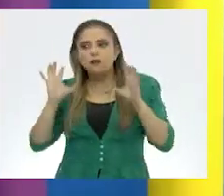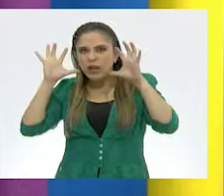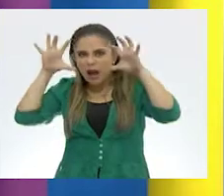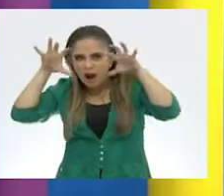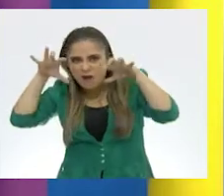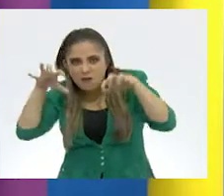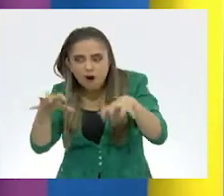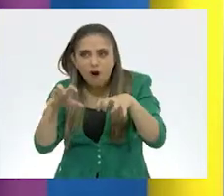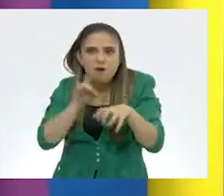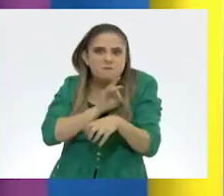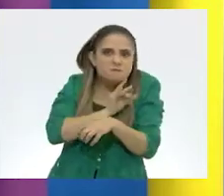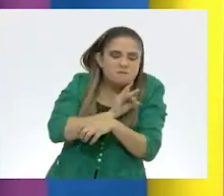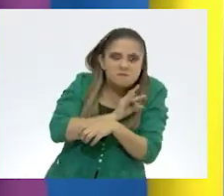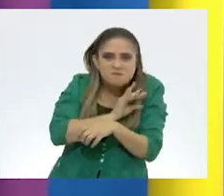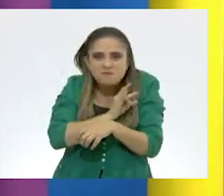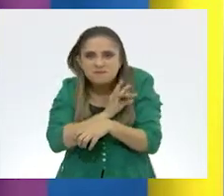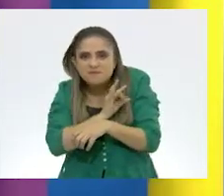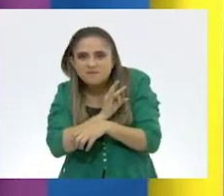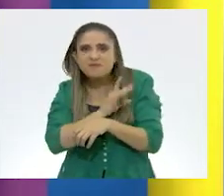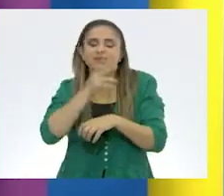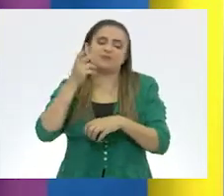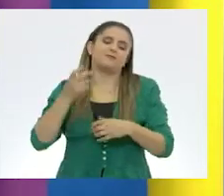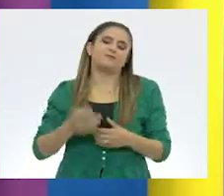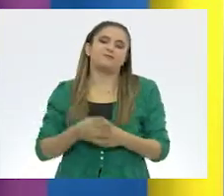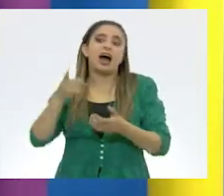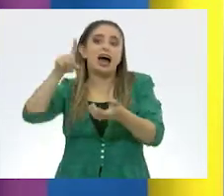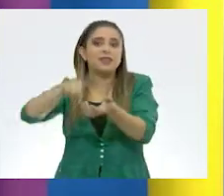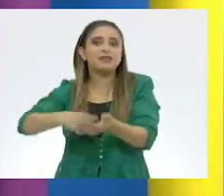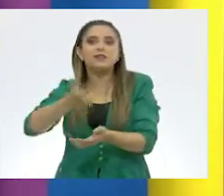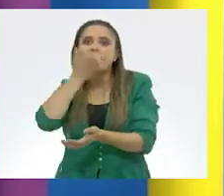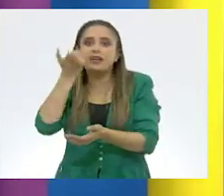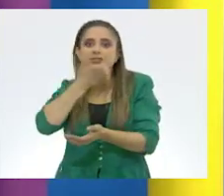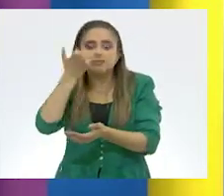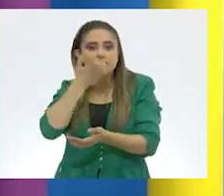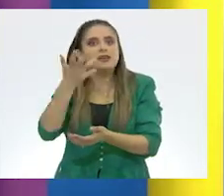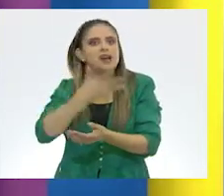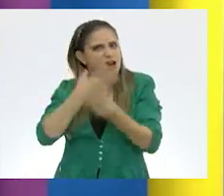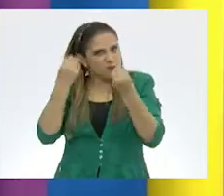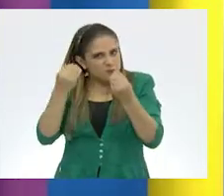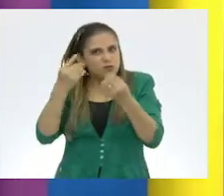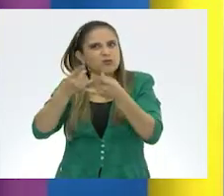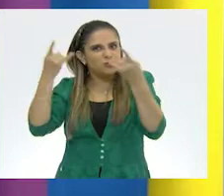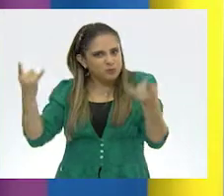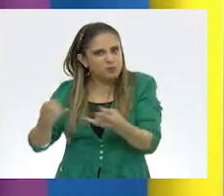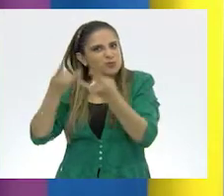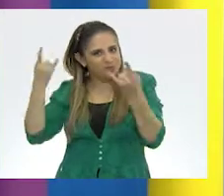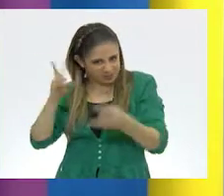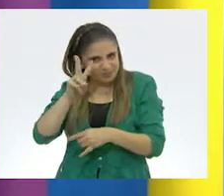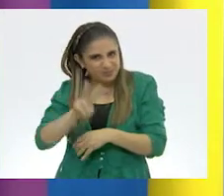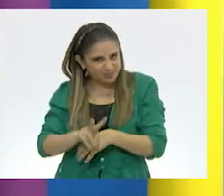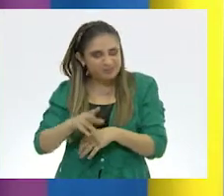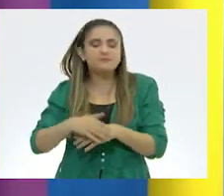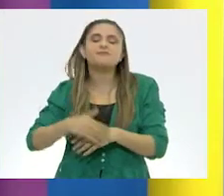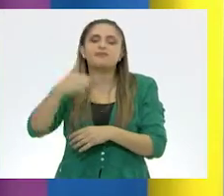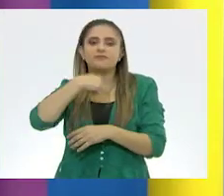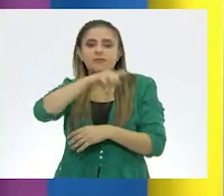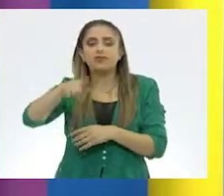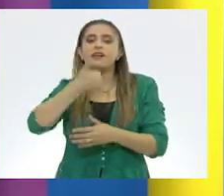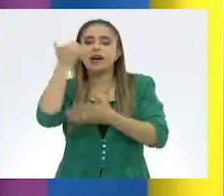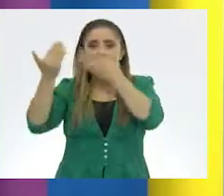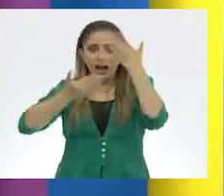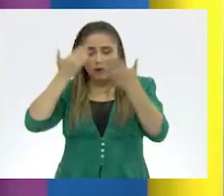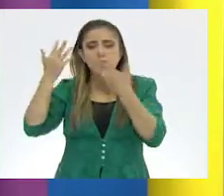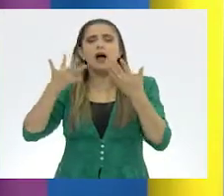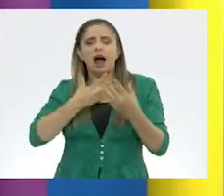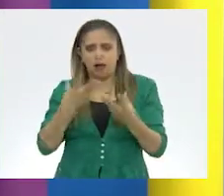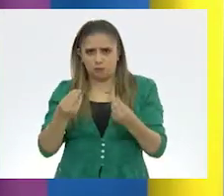de terror relacionadas con las escuelas. He tenido la oportunidad de escuchar de las y los alumnos varias historias